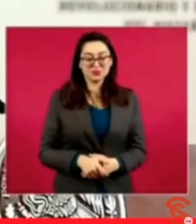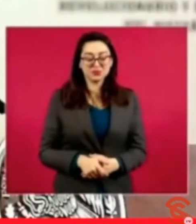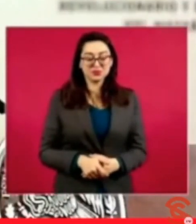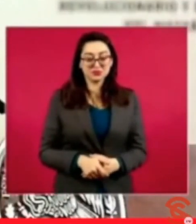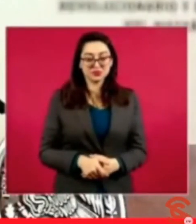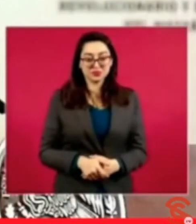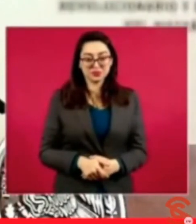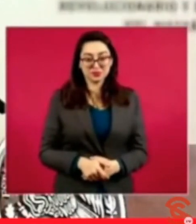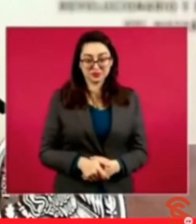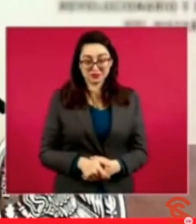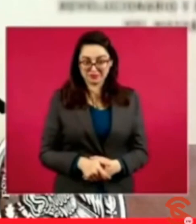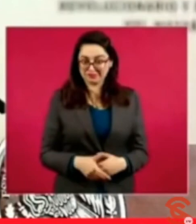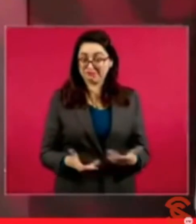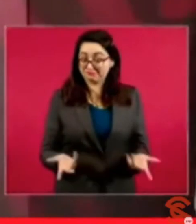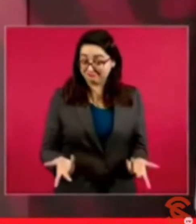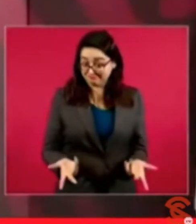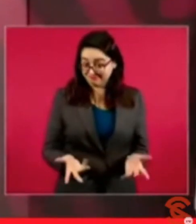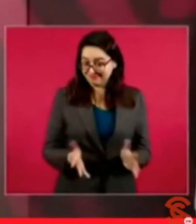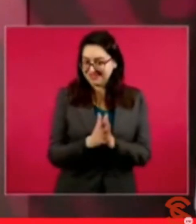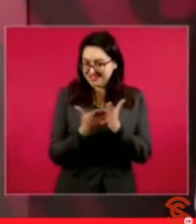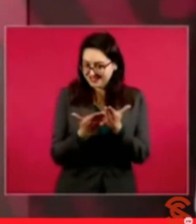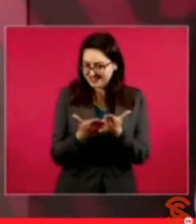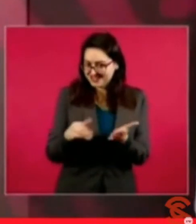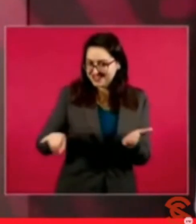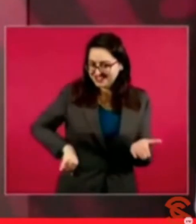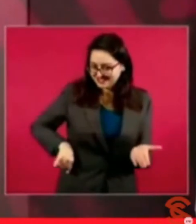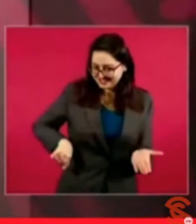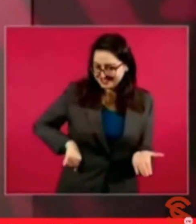No se pierdan el próximo libro,